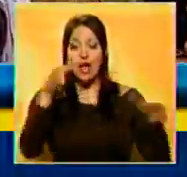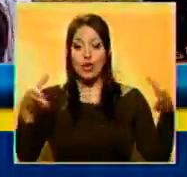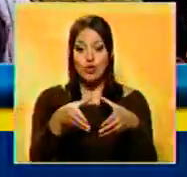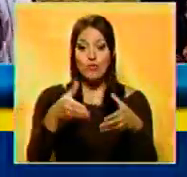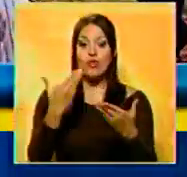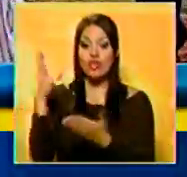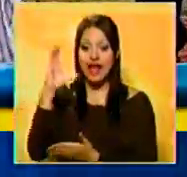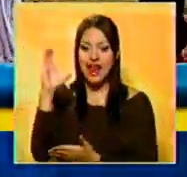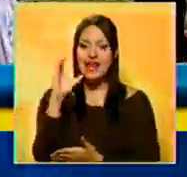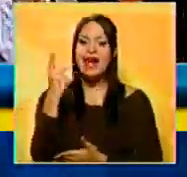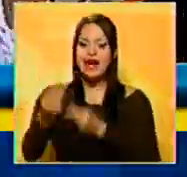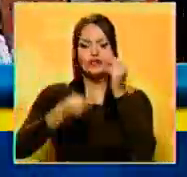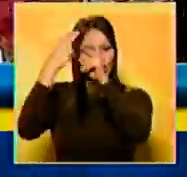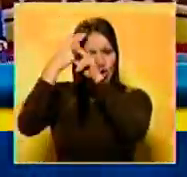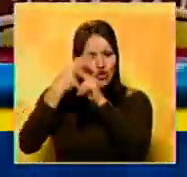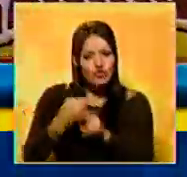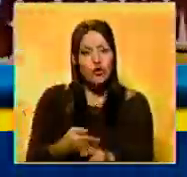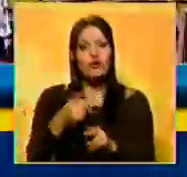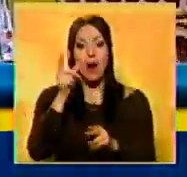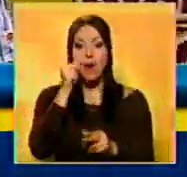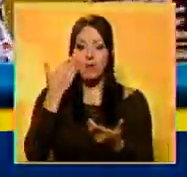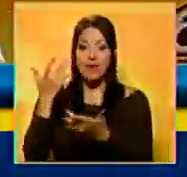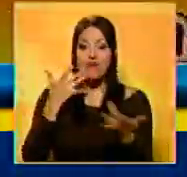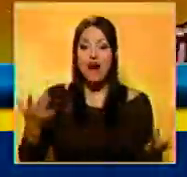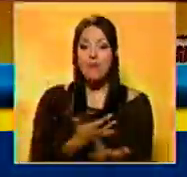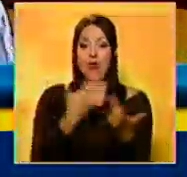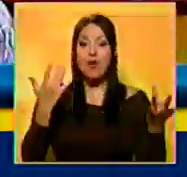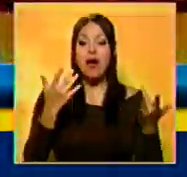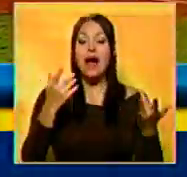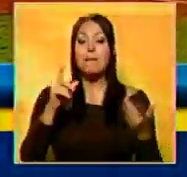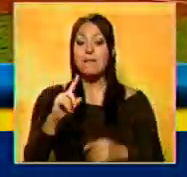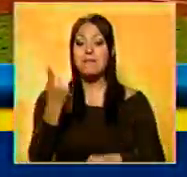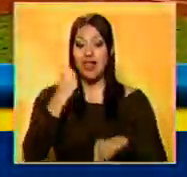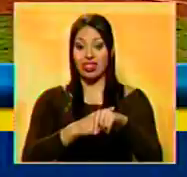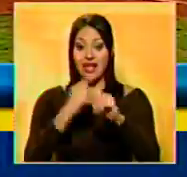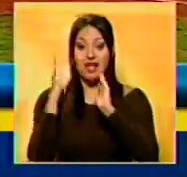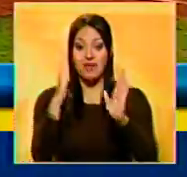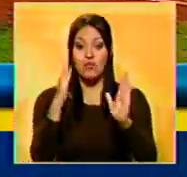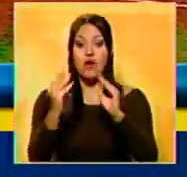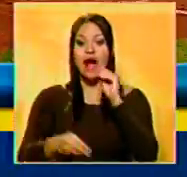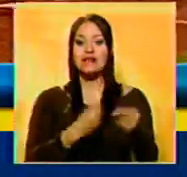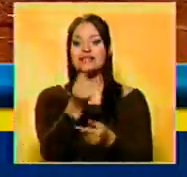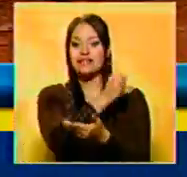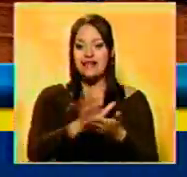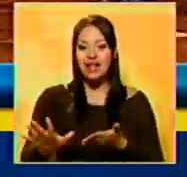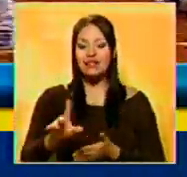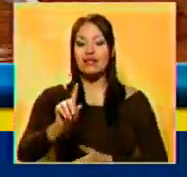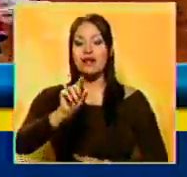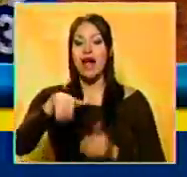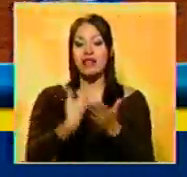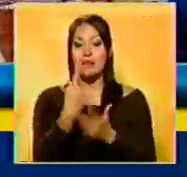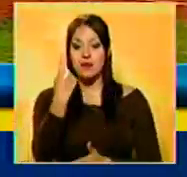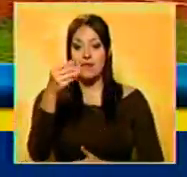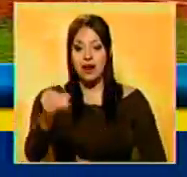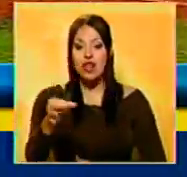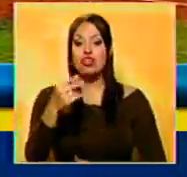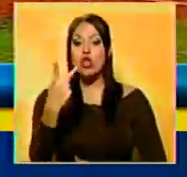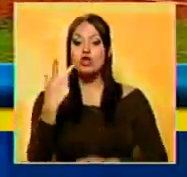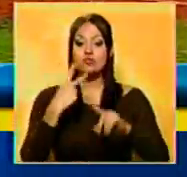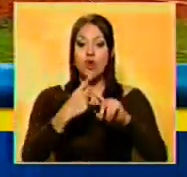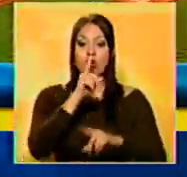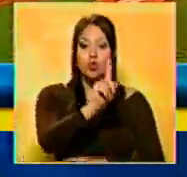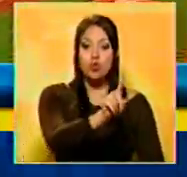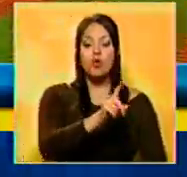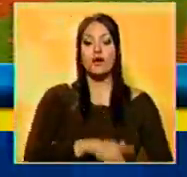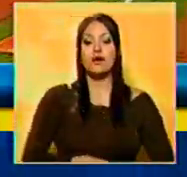capitalino le brindó un homenaje a omaro iquel Abreu debutó en el primer inning y recibió boleto los melenudos se fueron arriba dos carreras por una con